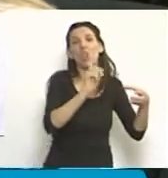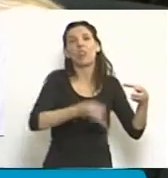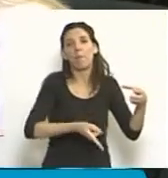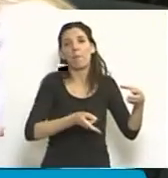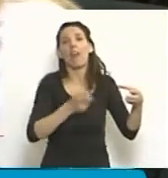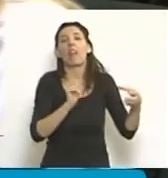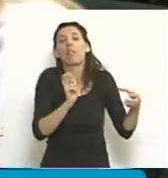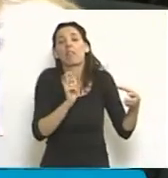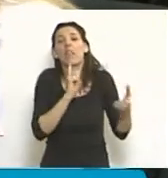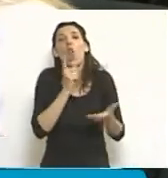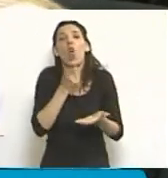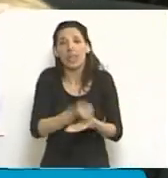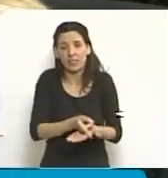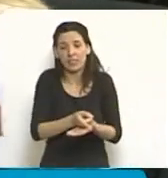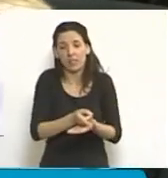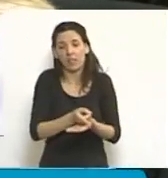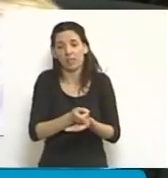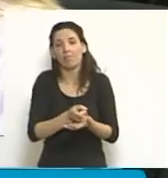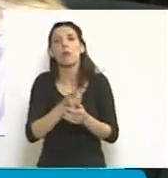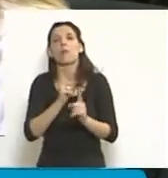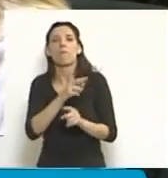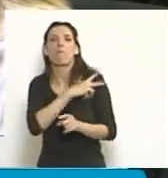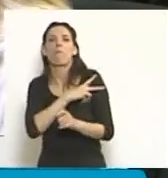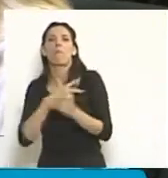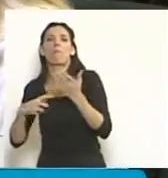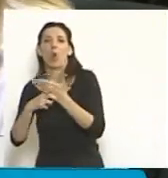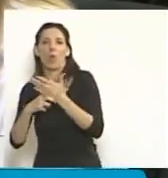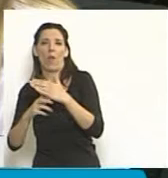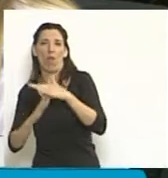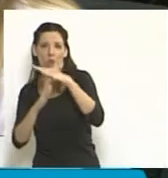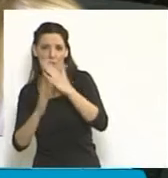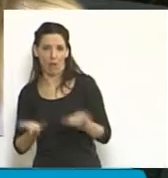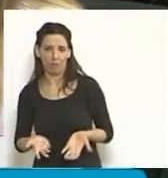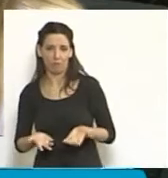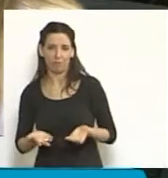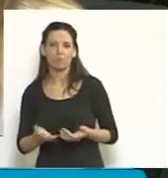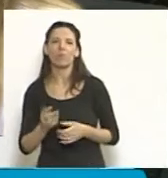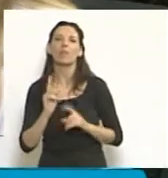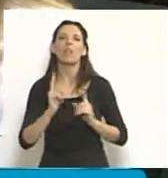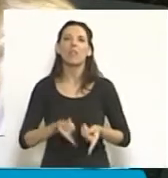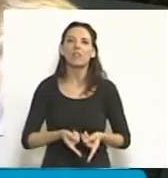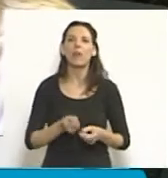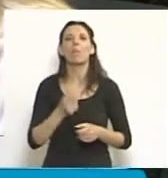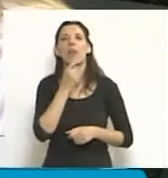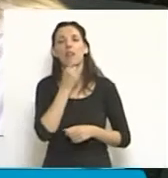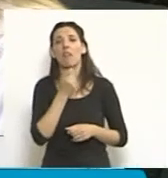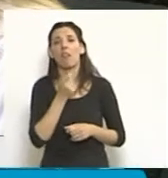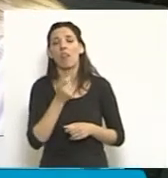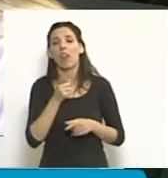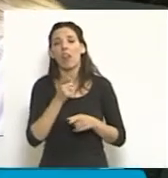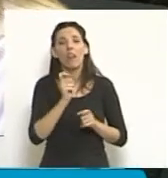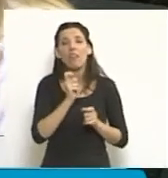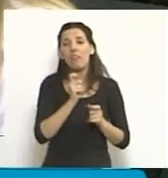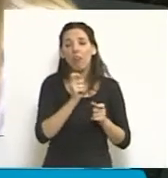de la discrecionalidad decisoria de la Procuradora. Los titulares de las fiscalías van a salir del cuerpo